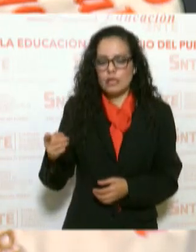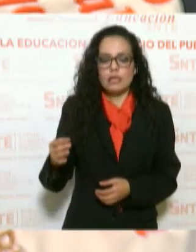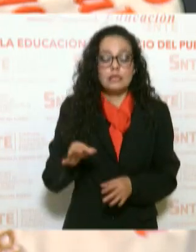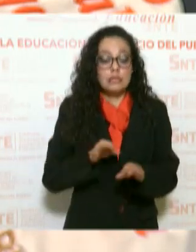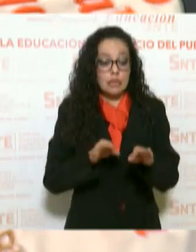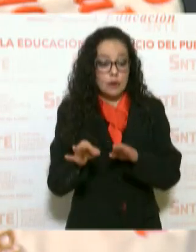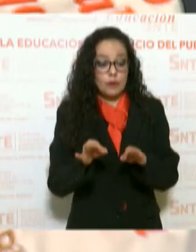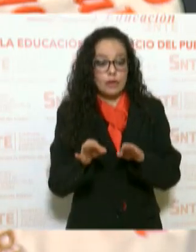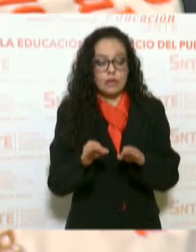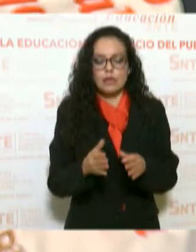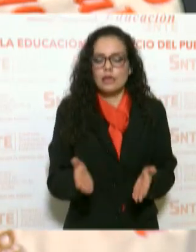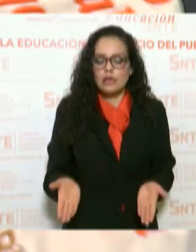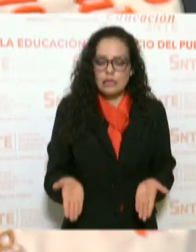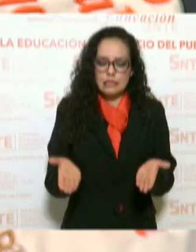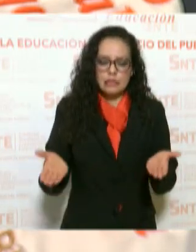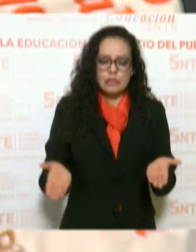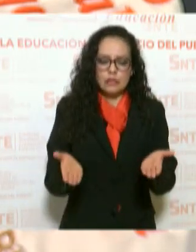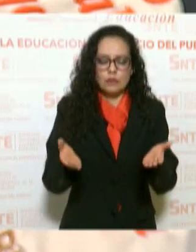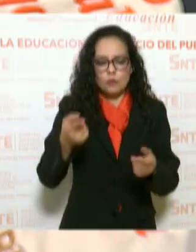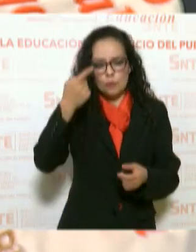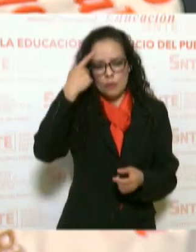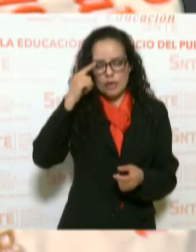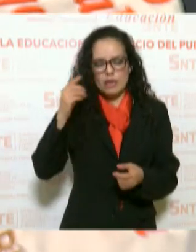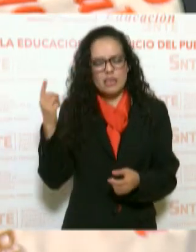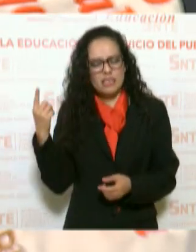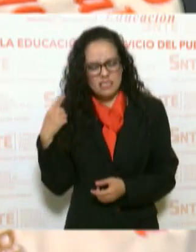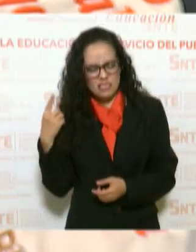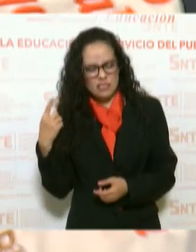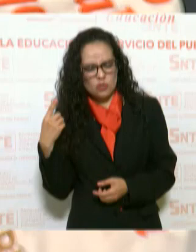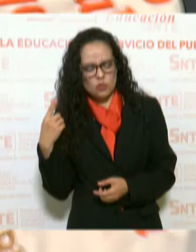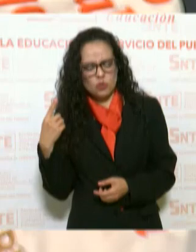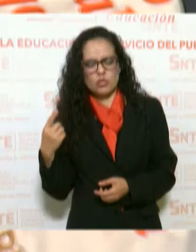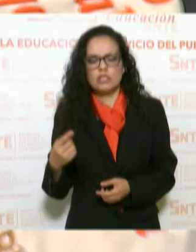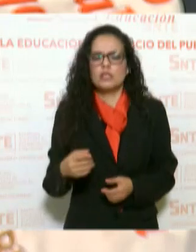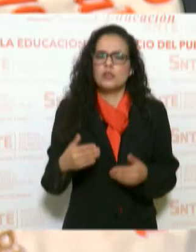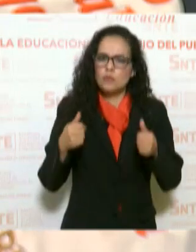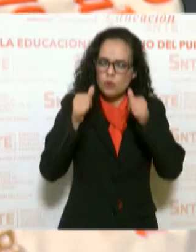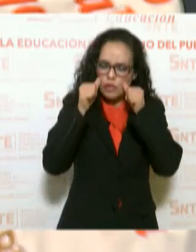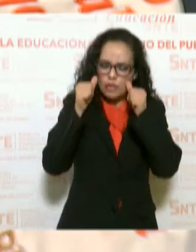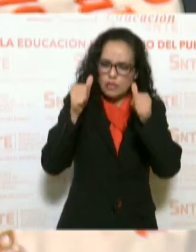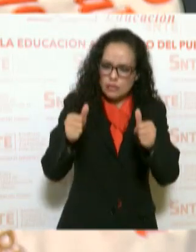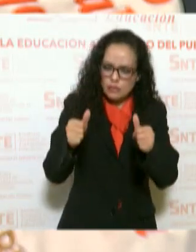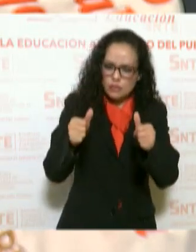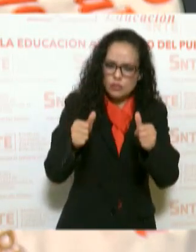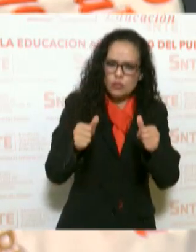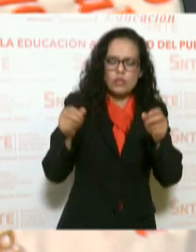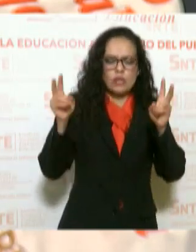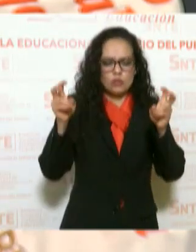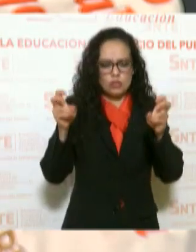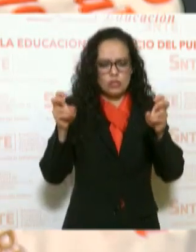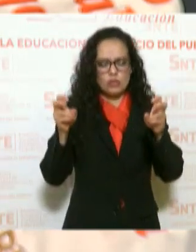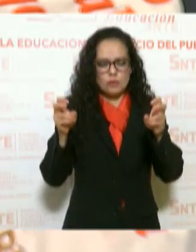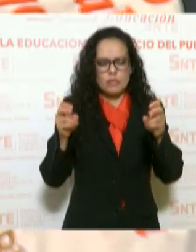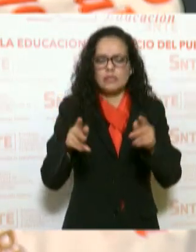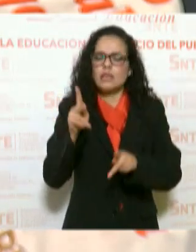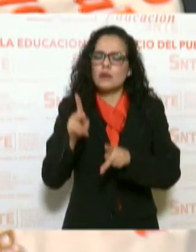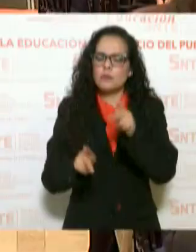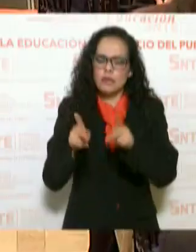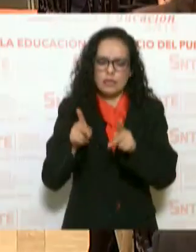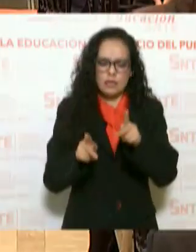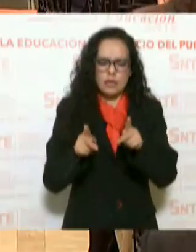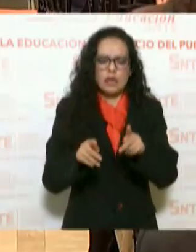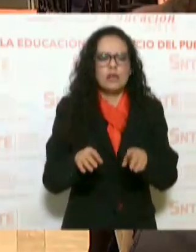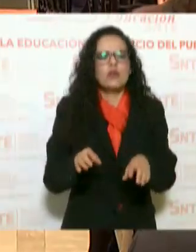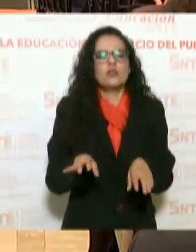con firmeza, a que se escuchen unos a otros con seriedad y tener discusiones optimistas sobre el camino